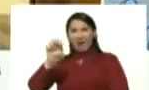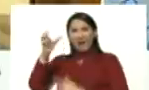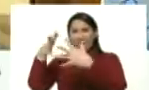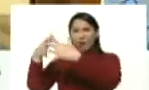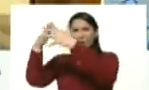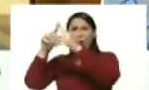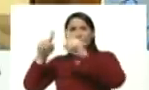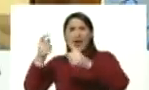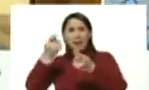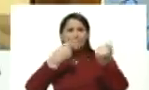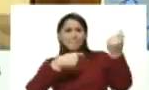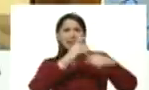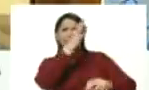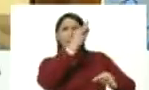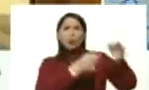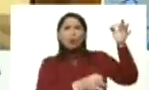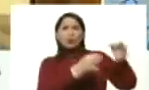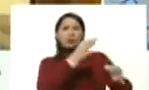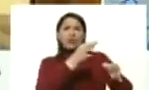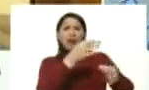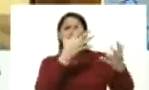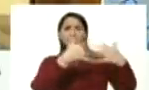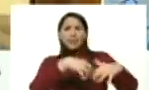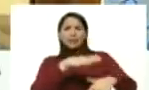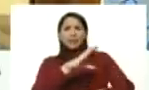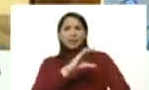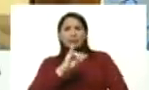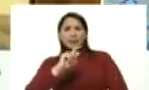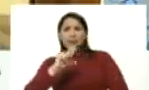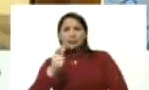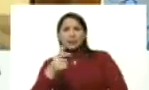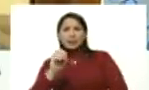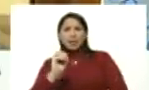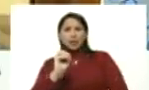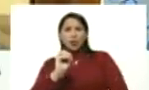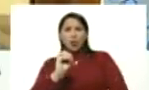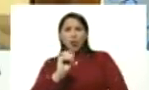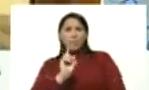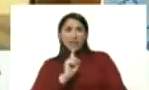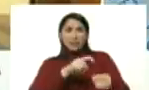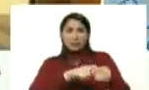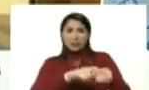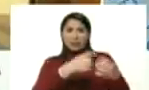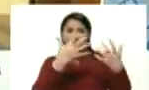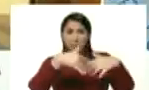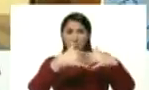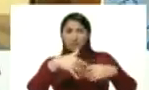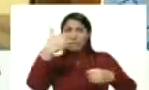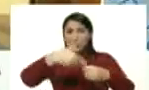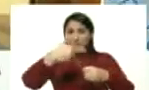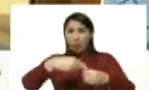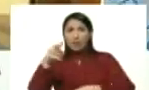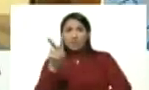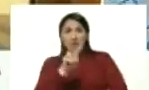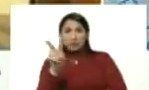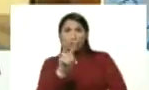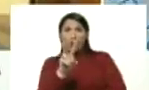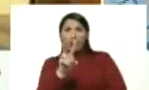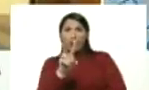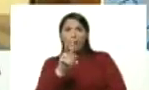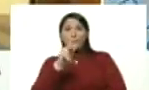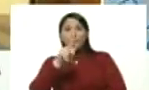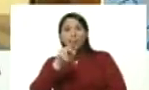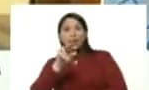venta judicial de la empresa Siglo Petróleo, perteneciente a Petróleos de Venezuela S.A.